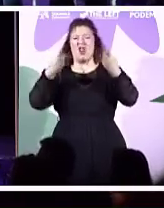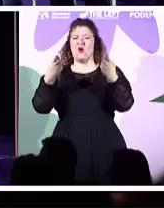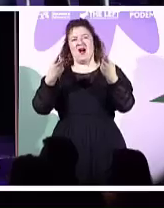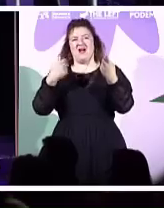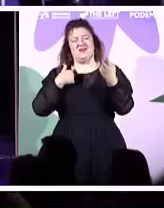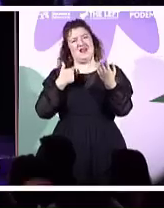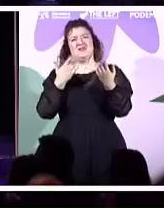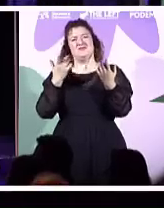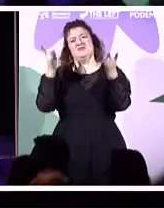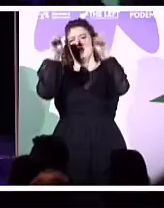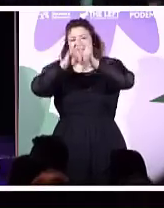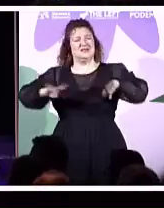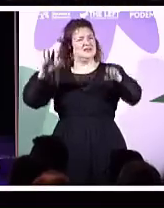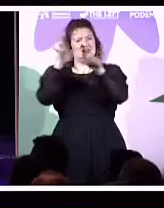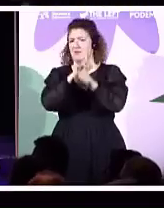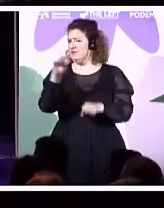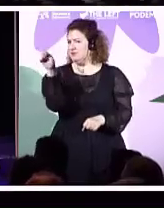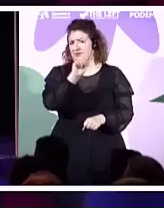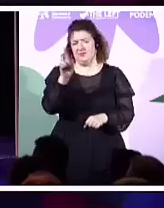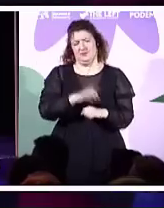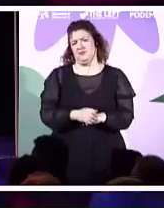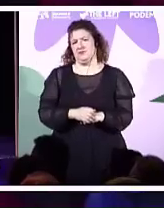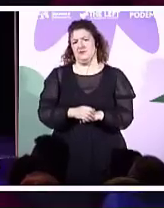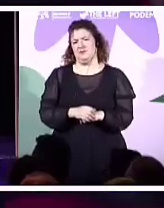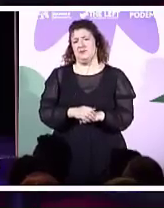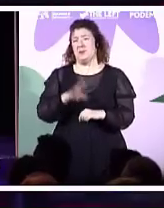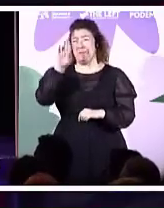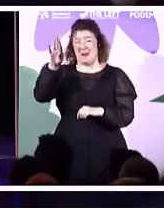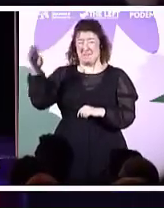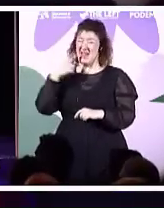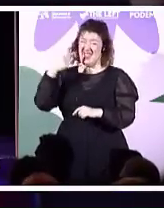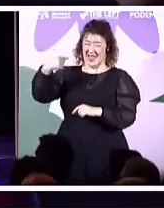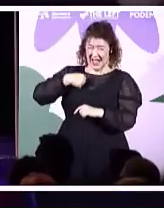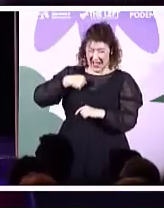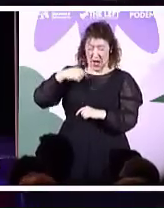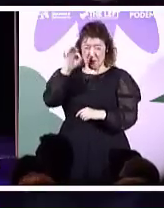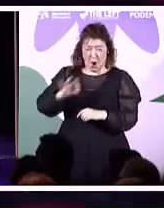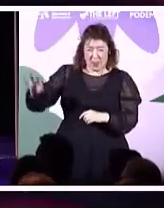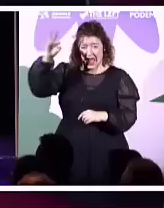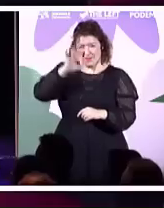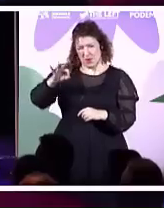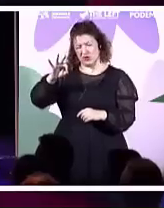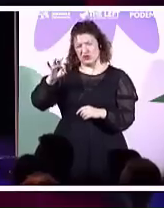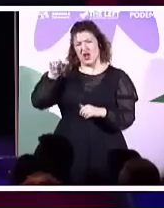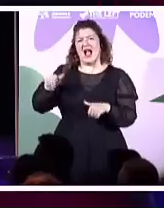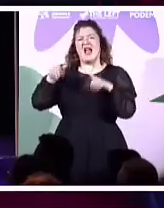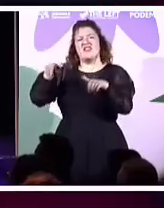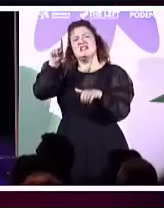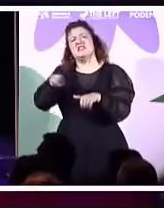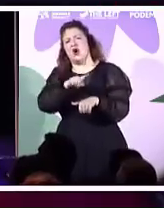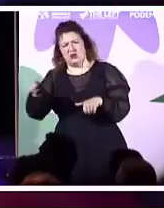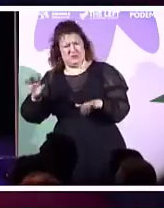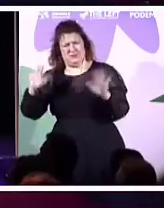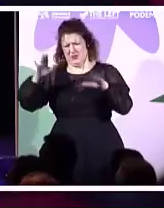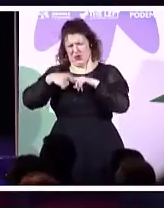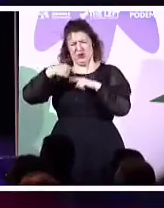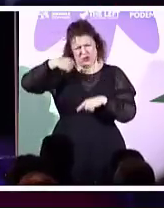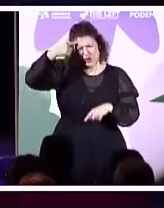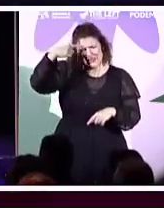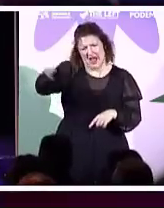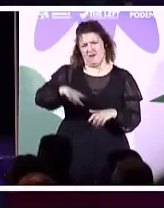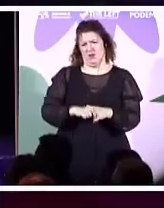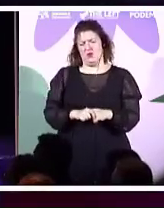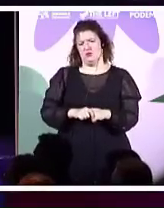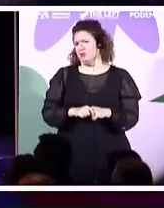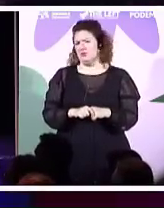porque no va a ser el PP el que le diga podemos qué candidatas tiene que defender lo sabemos muy bien y